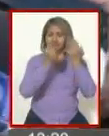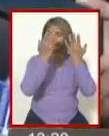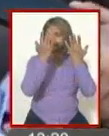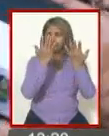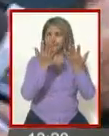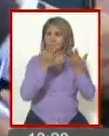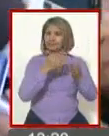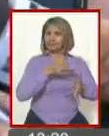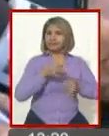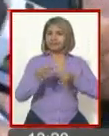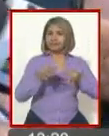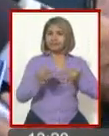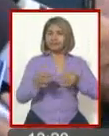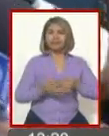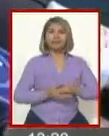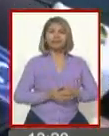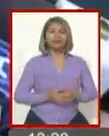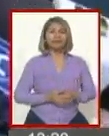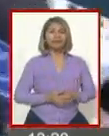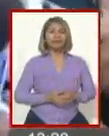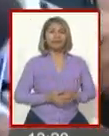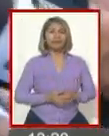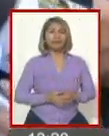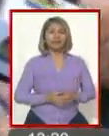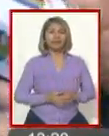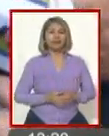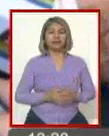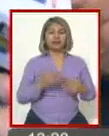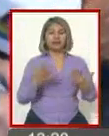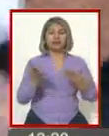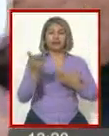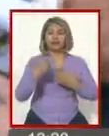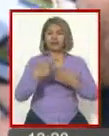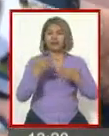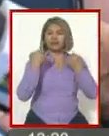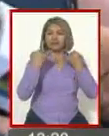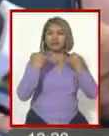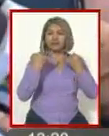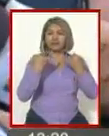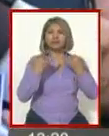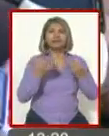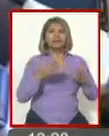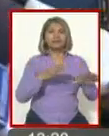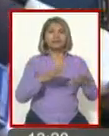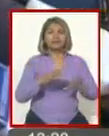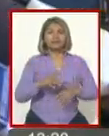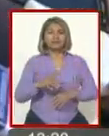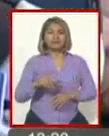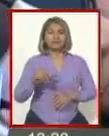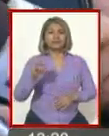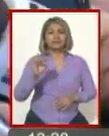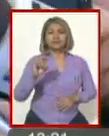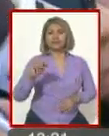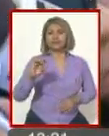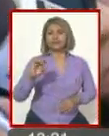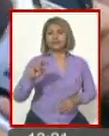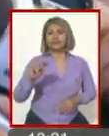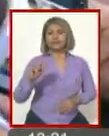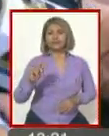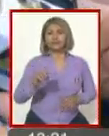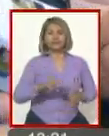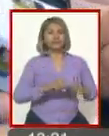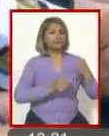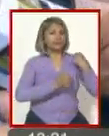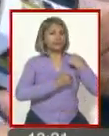lamentar la situación en la que se ha involucrado y nos ha involucrado este teniente del ejército.